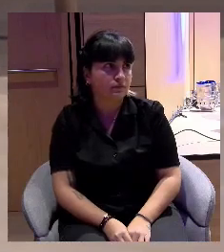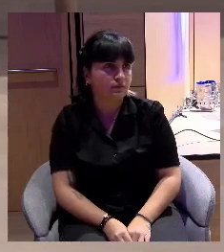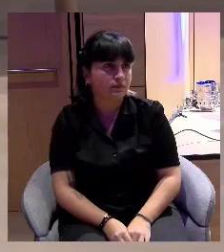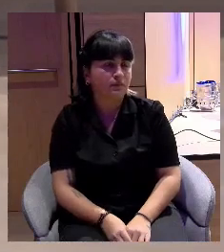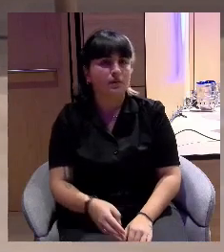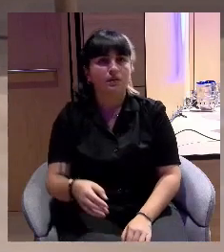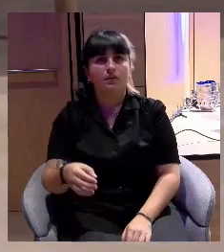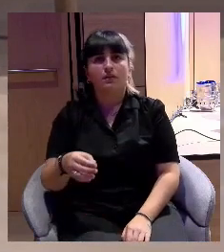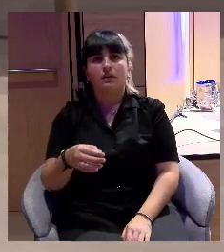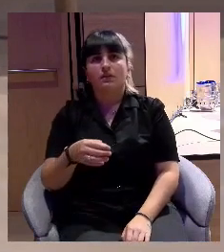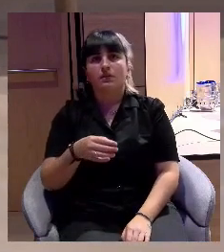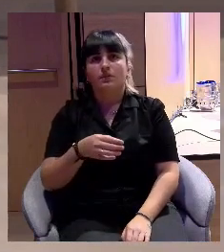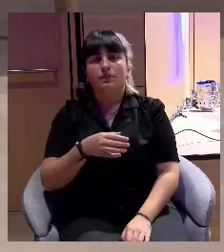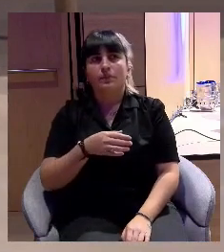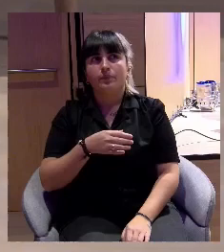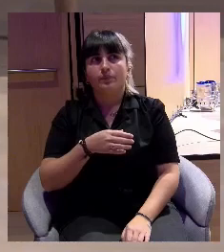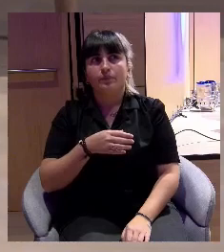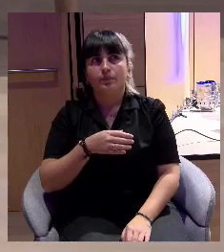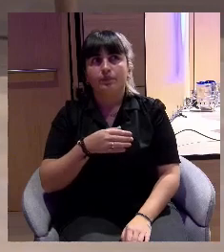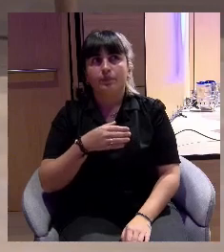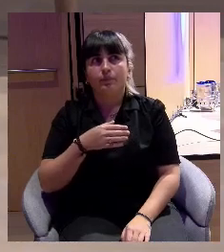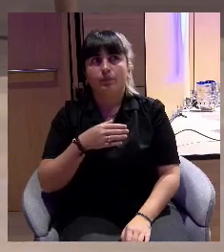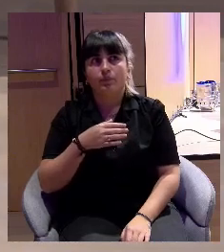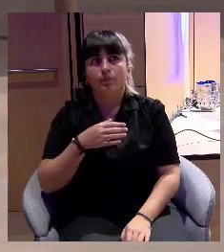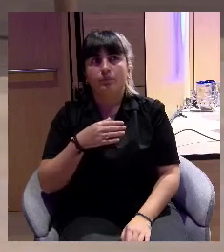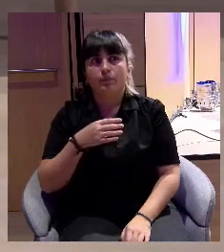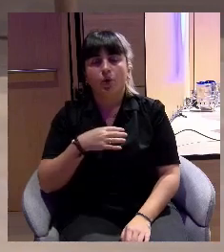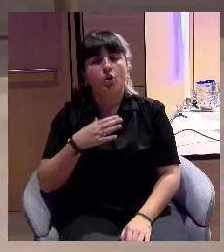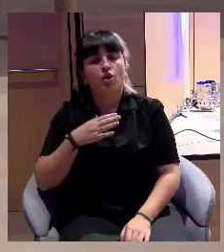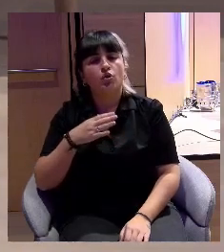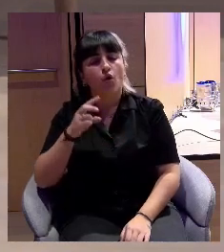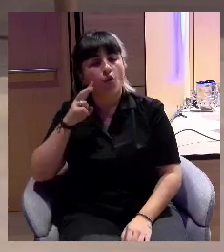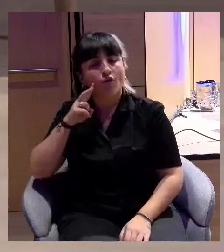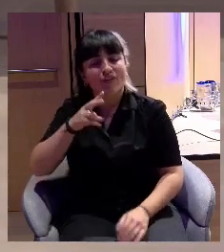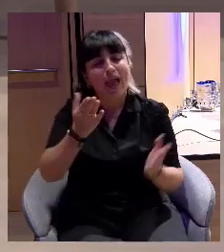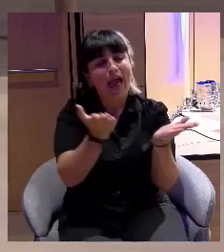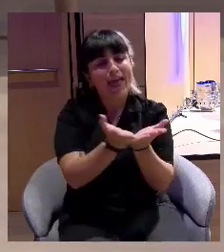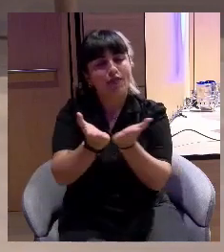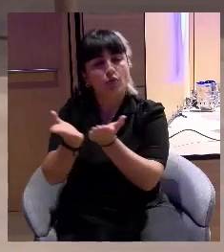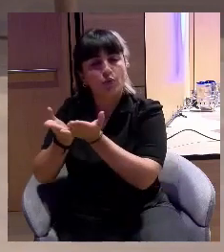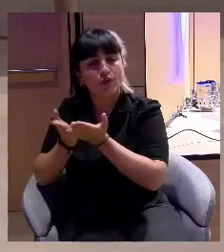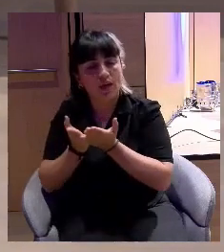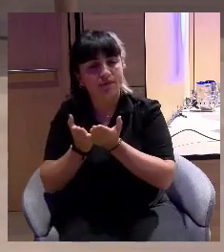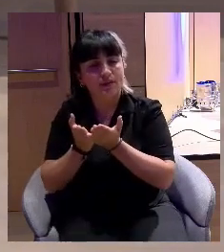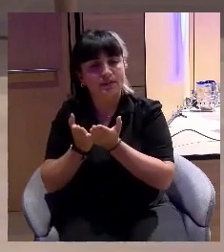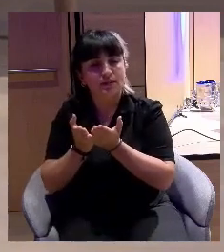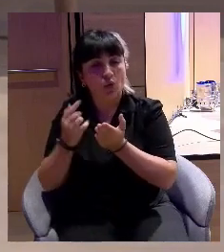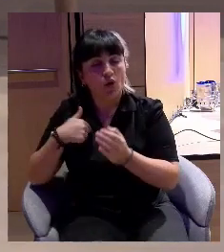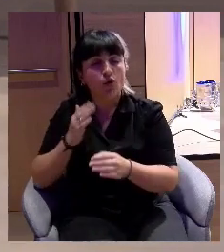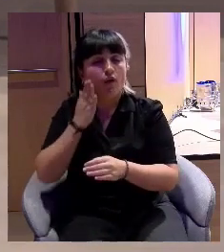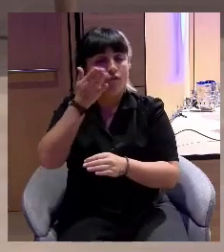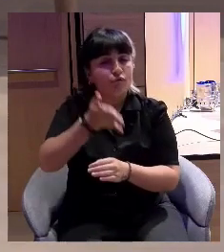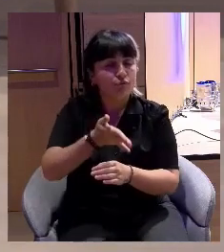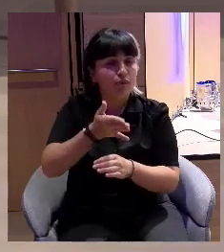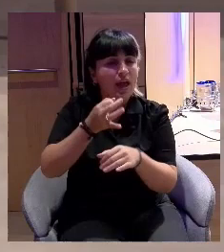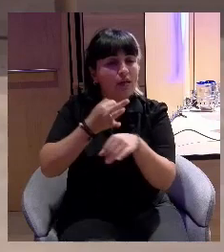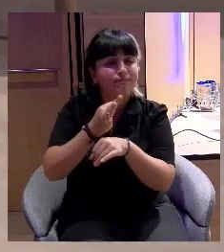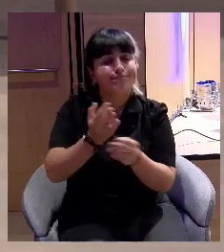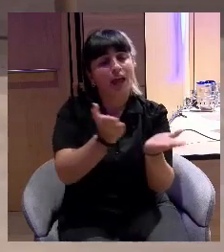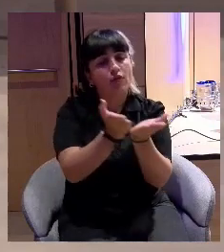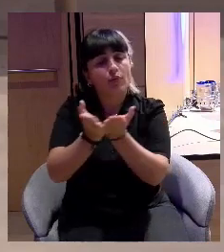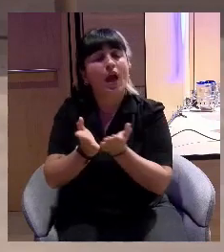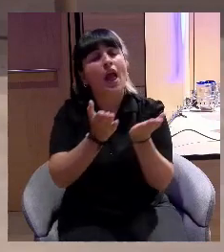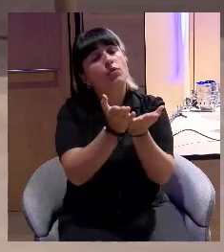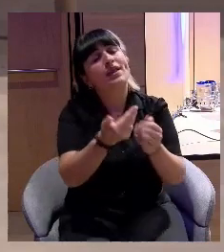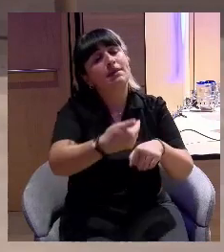ya las elecciones pasaron? Pues los estudiantes, justamente, fueron quienes me propusieron crear un